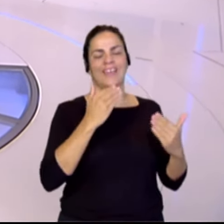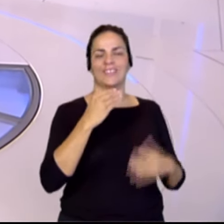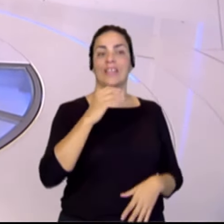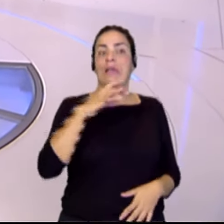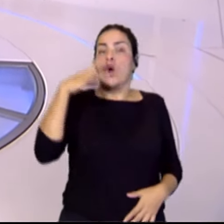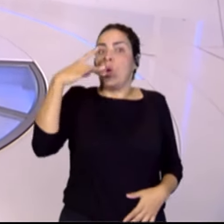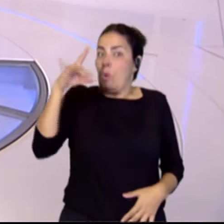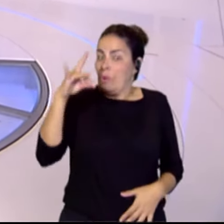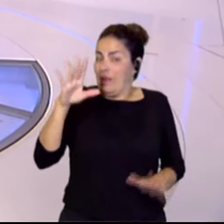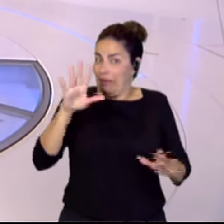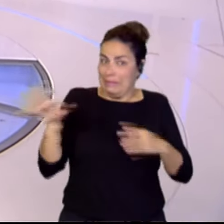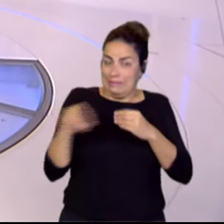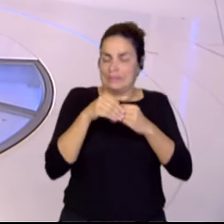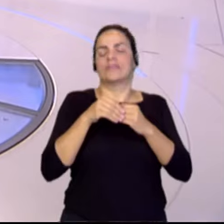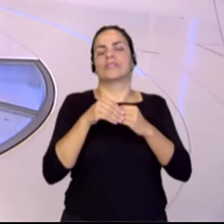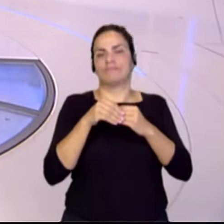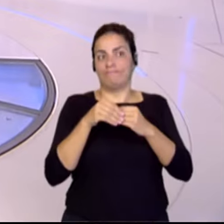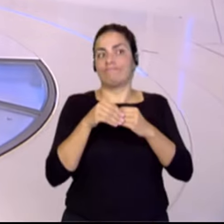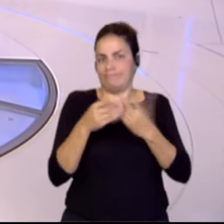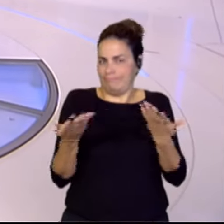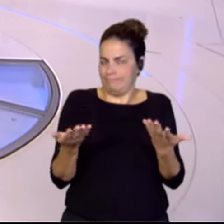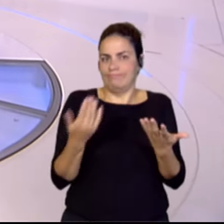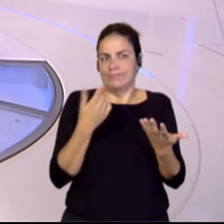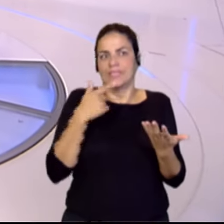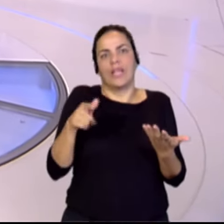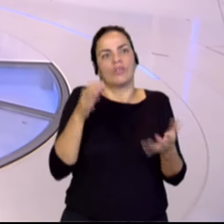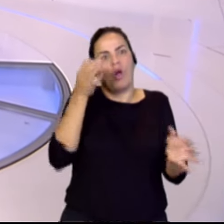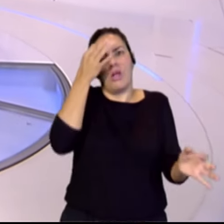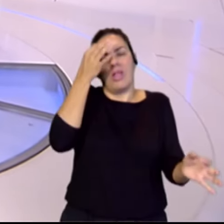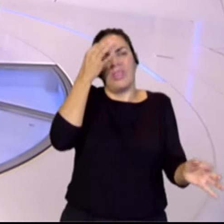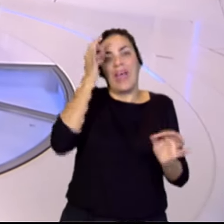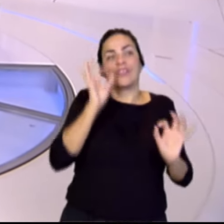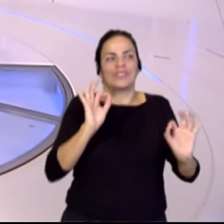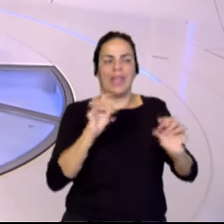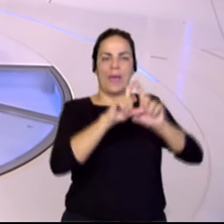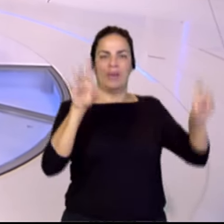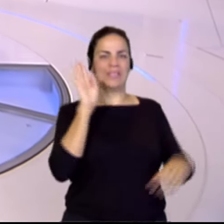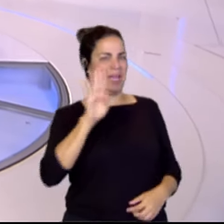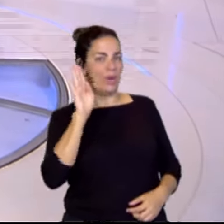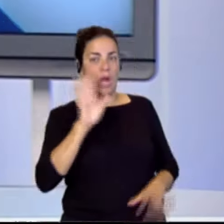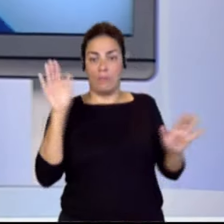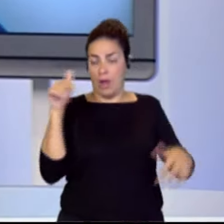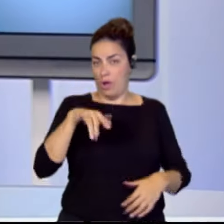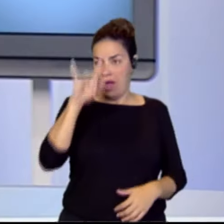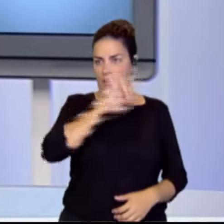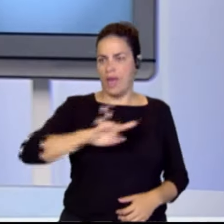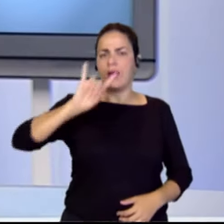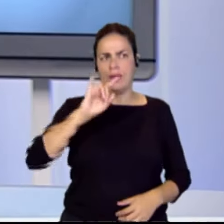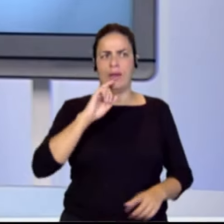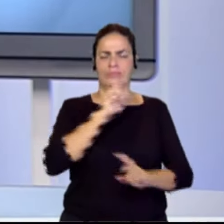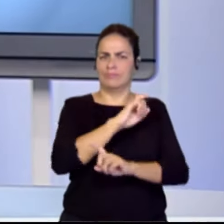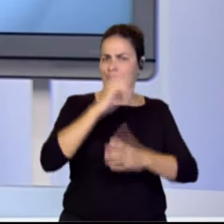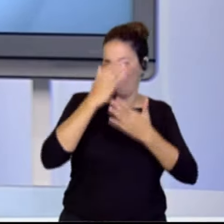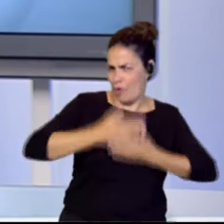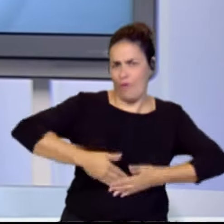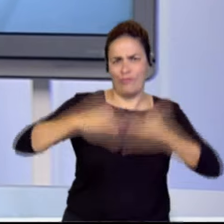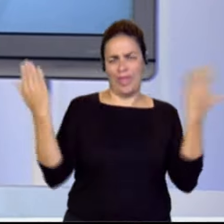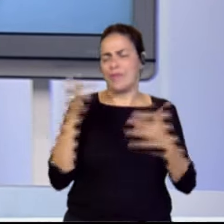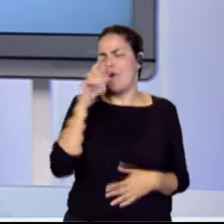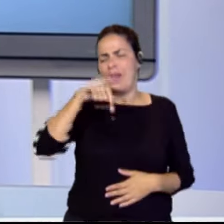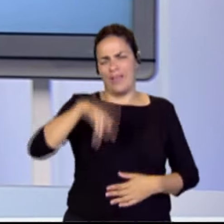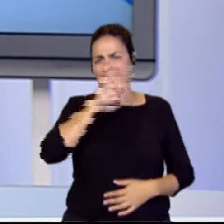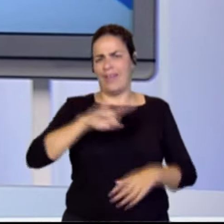únicamente solo decir que evidentemente estos son datos de empresas irregulares pero que en Canarias un mensaje de confianza de que la mayoría de las empresas